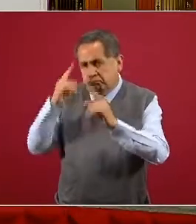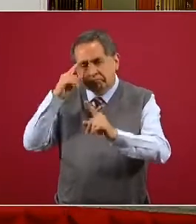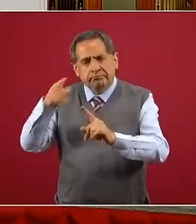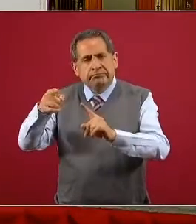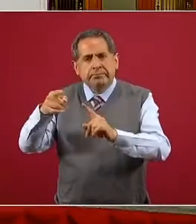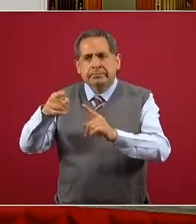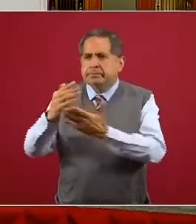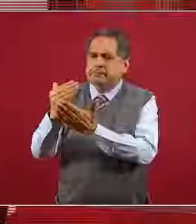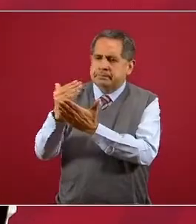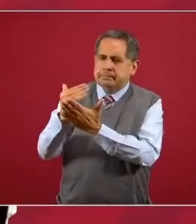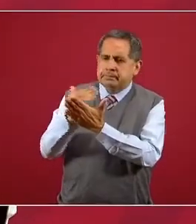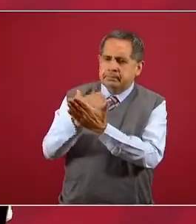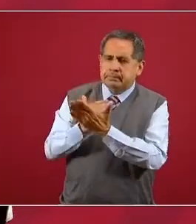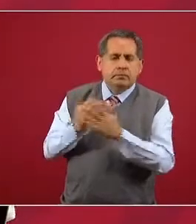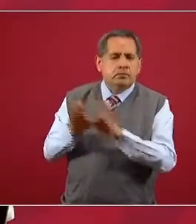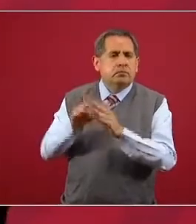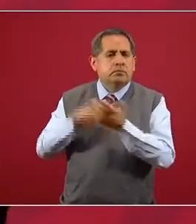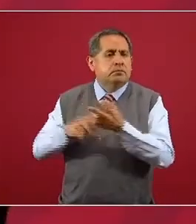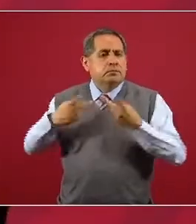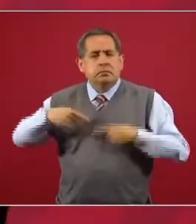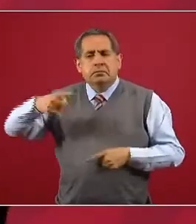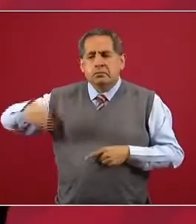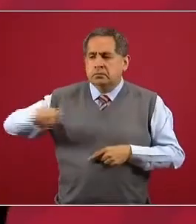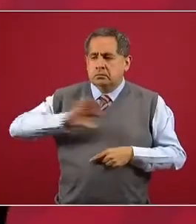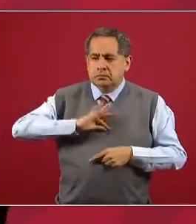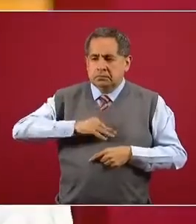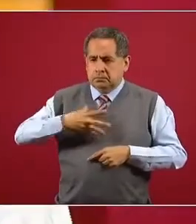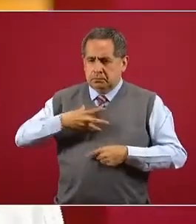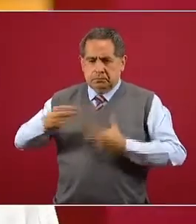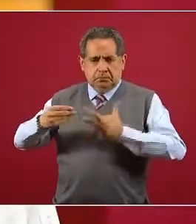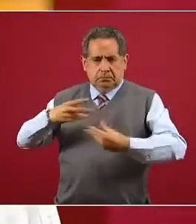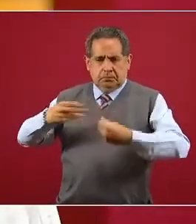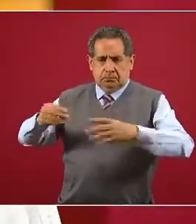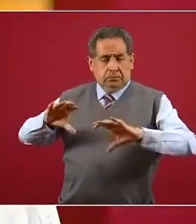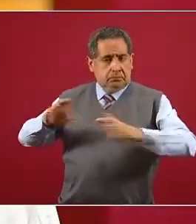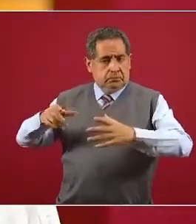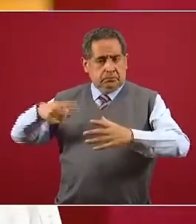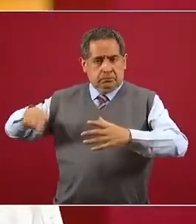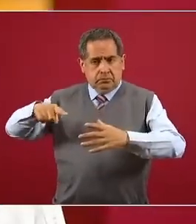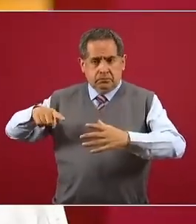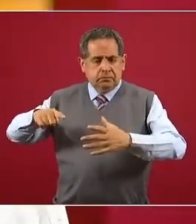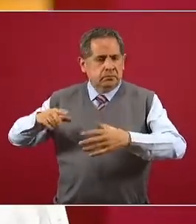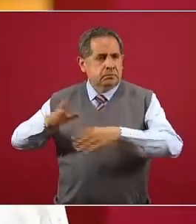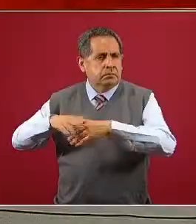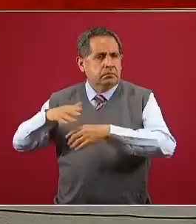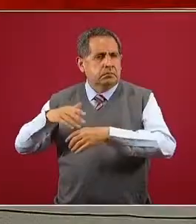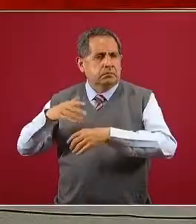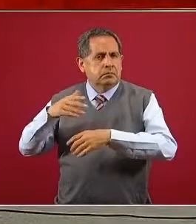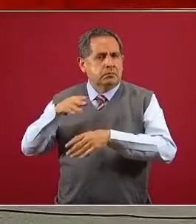el riesgo de que las personas se contagien durante el periodo electoral.